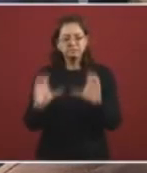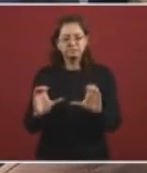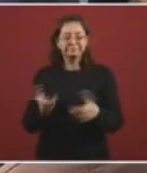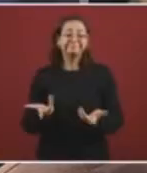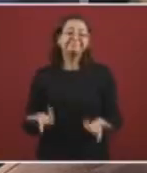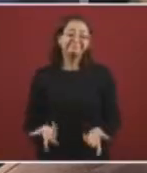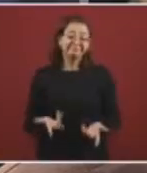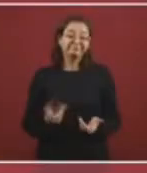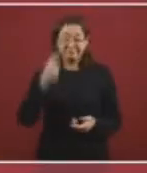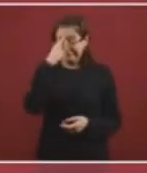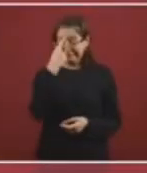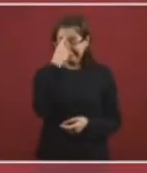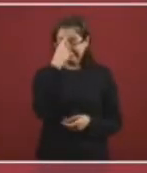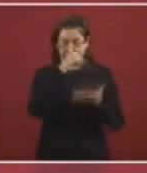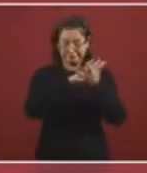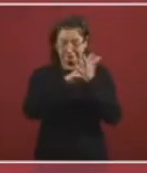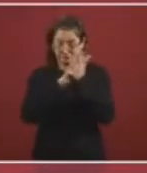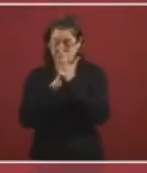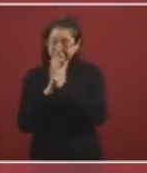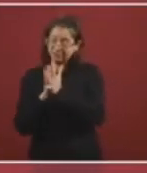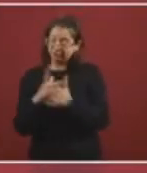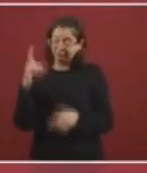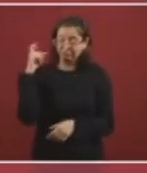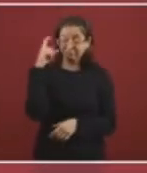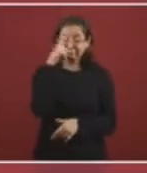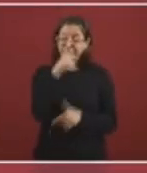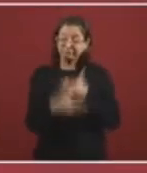pues lleva tiempo, es un proceso.